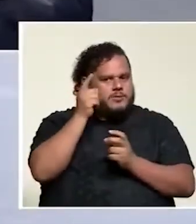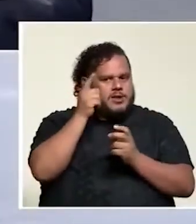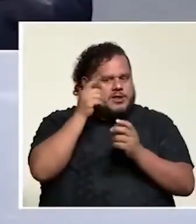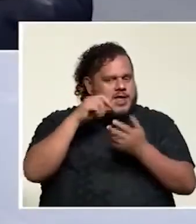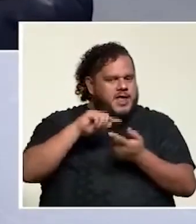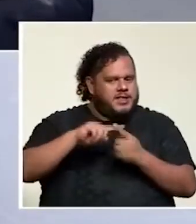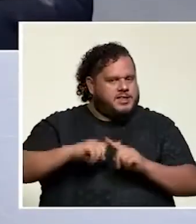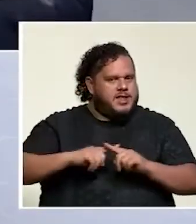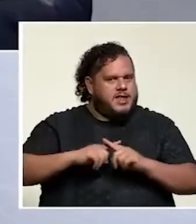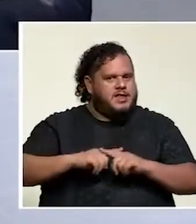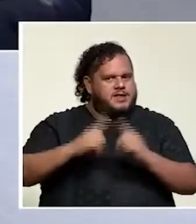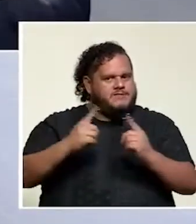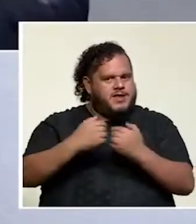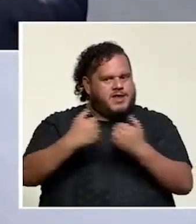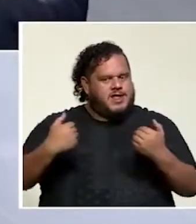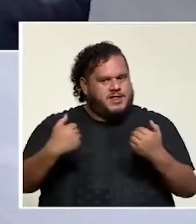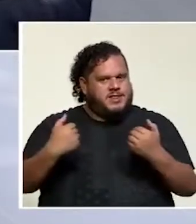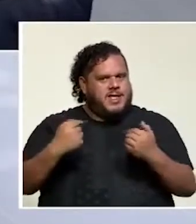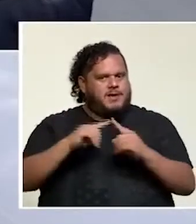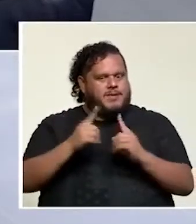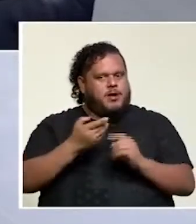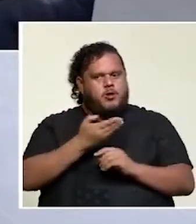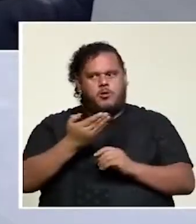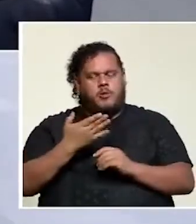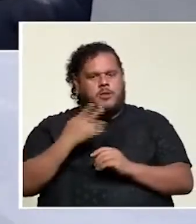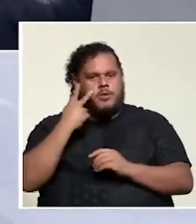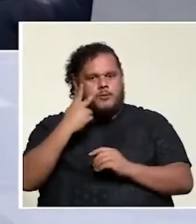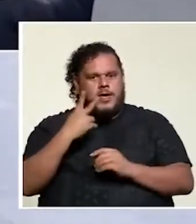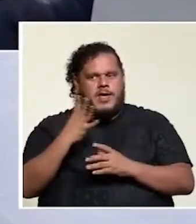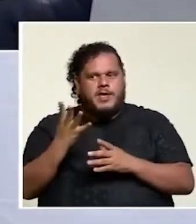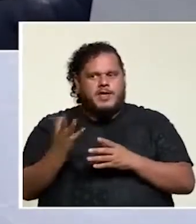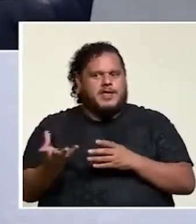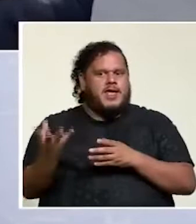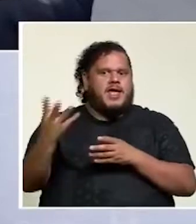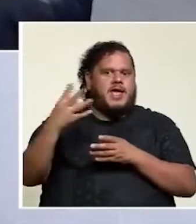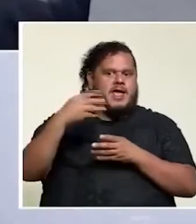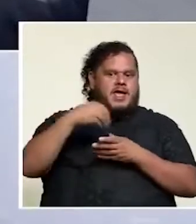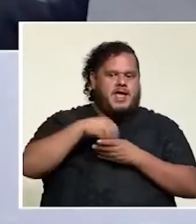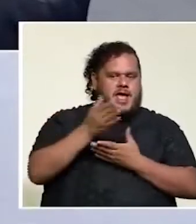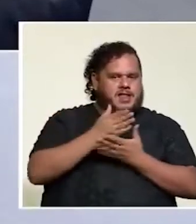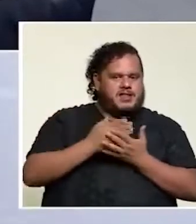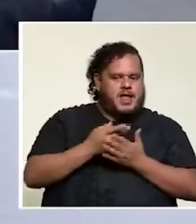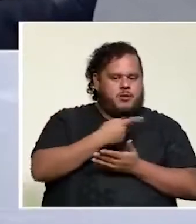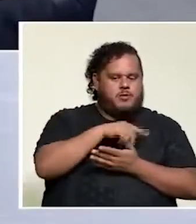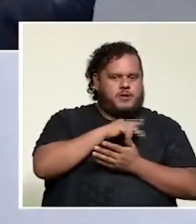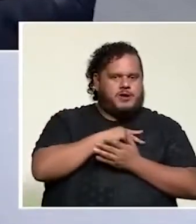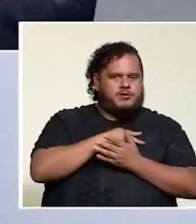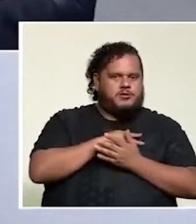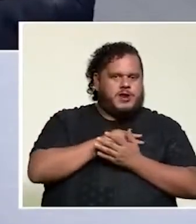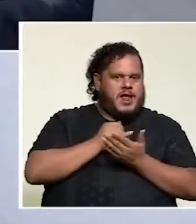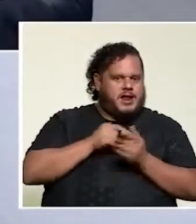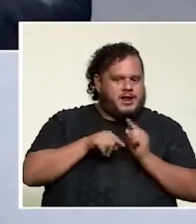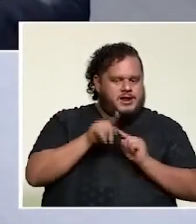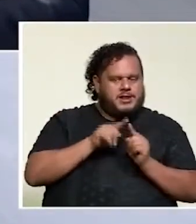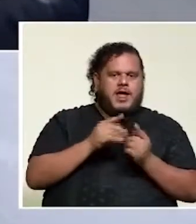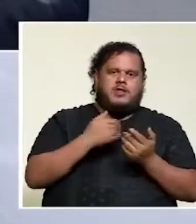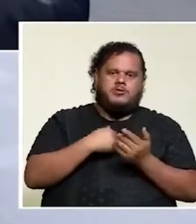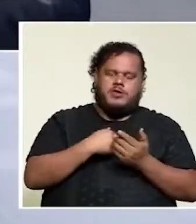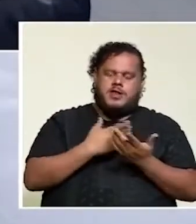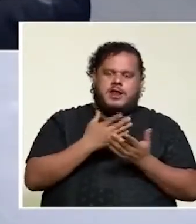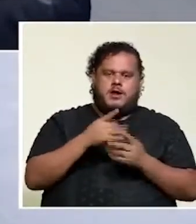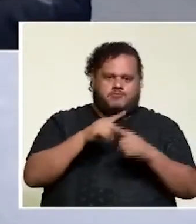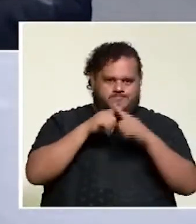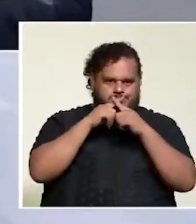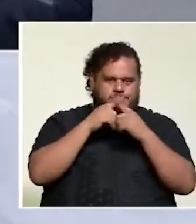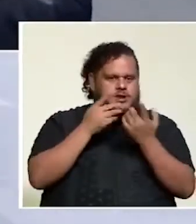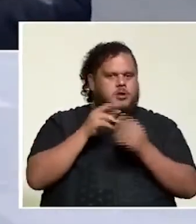un problema ajeno, pero cuando ven que se les está cayendo las gotas para el lado propio, hay una especie de